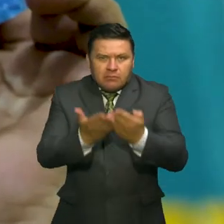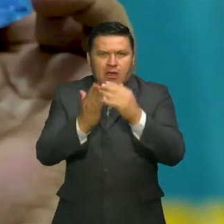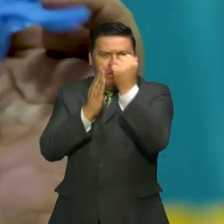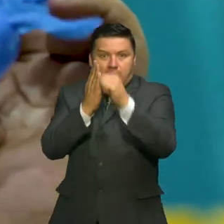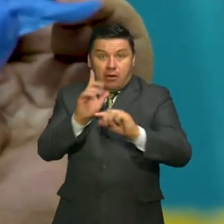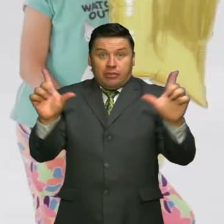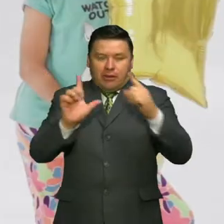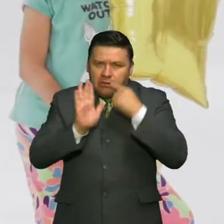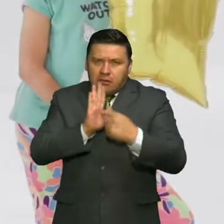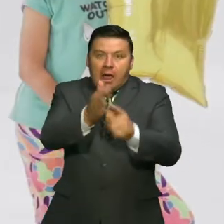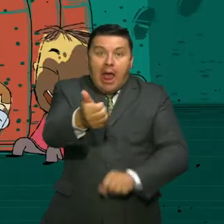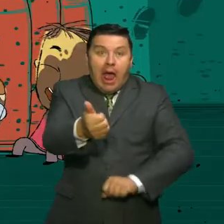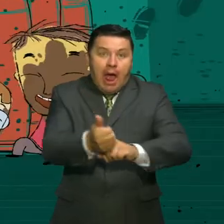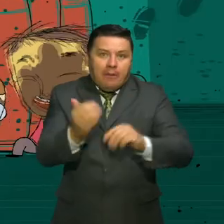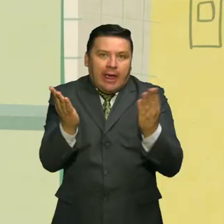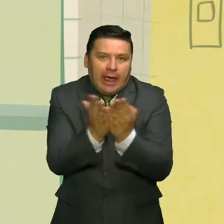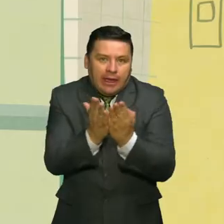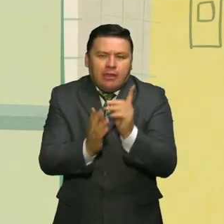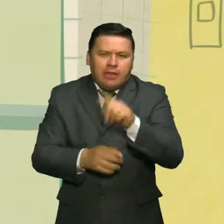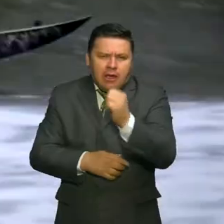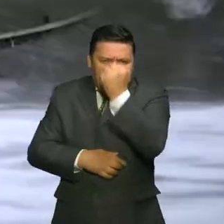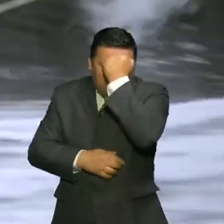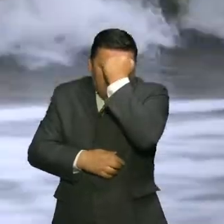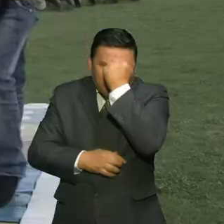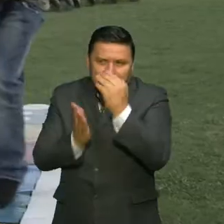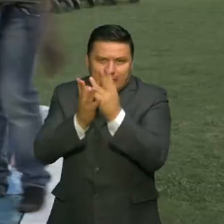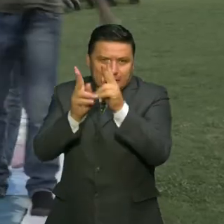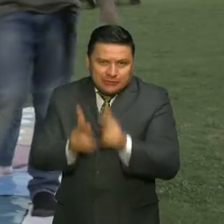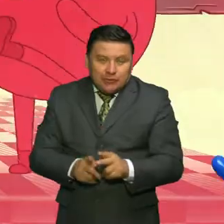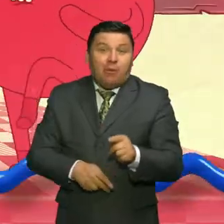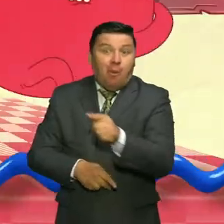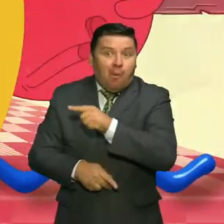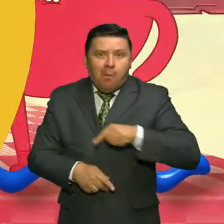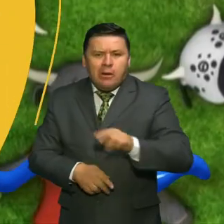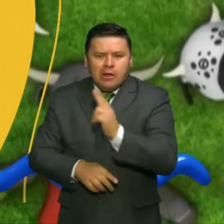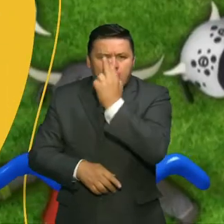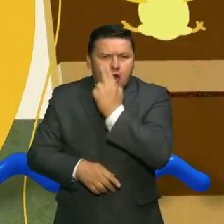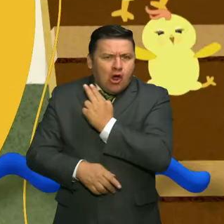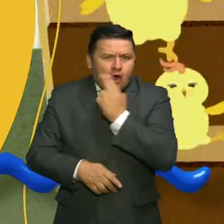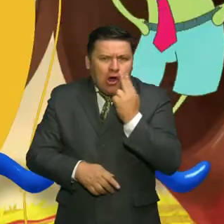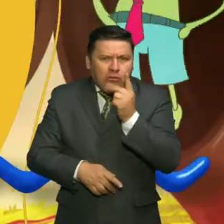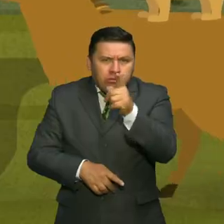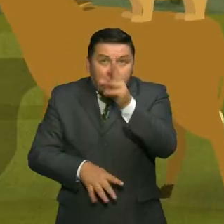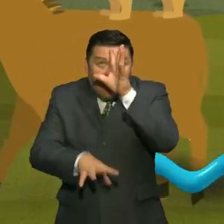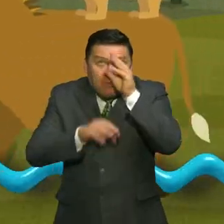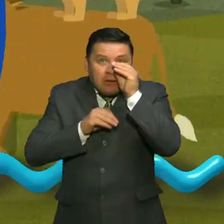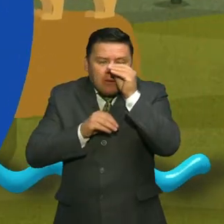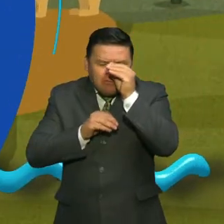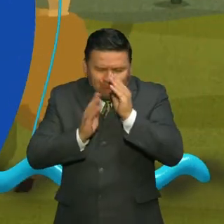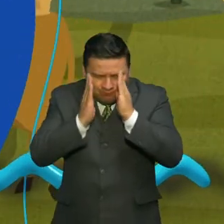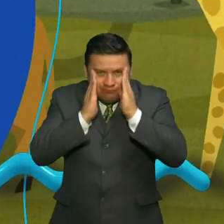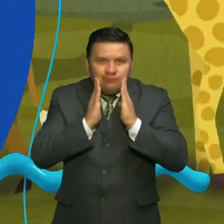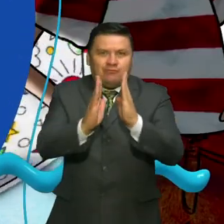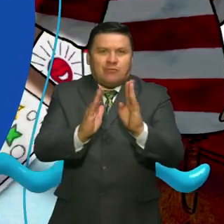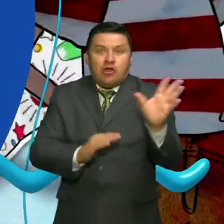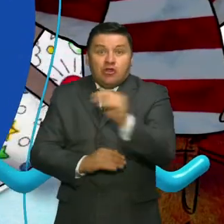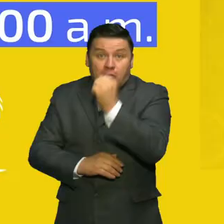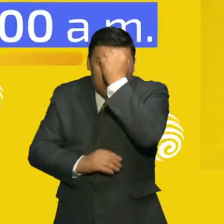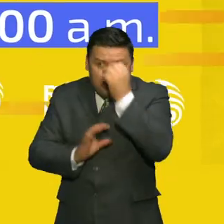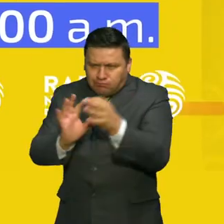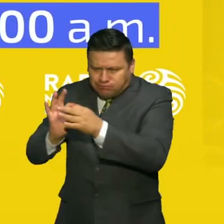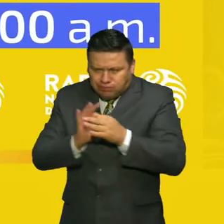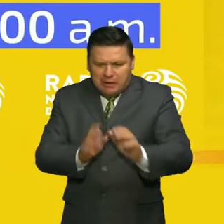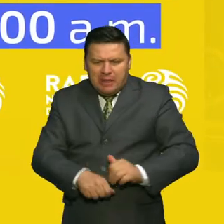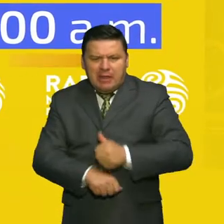una programación que apoya el trabajo educativo de docentes y estudiantes. Estamos comprometidos con tu aprendizaje, porque junto con